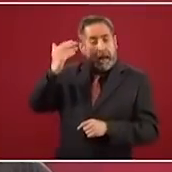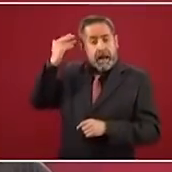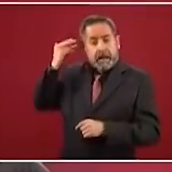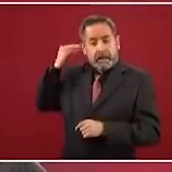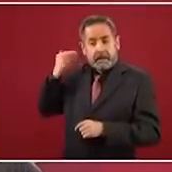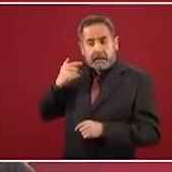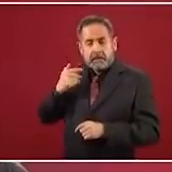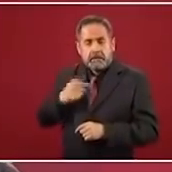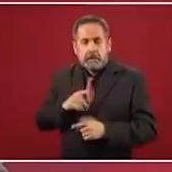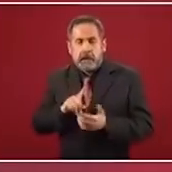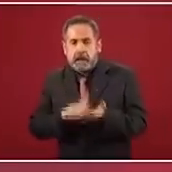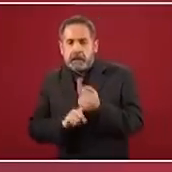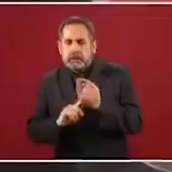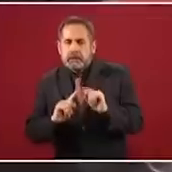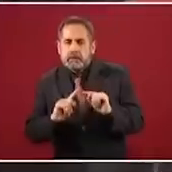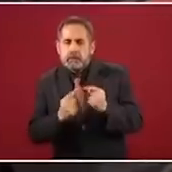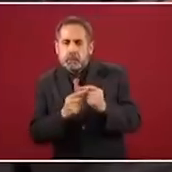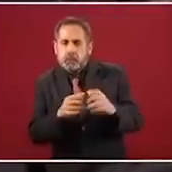Se pactaba